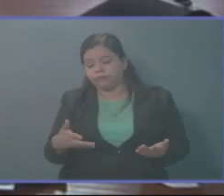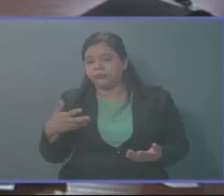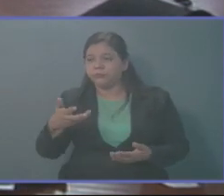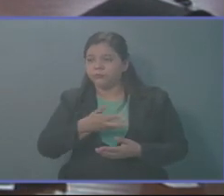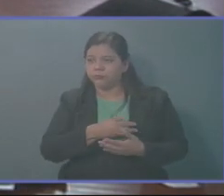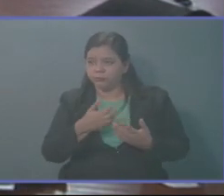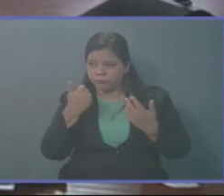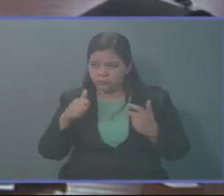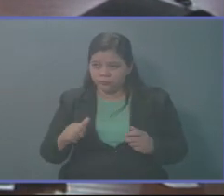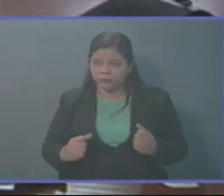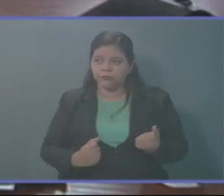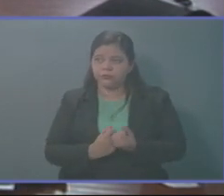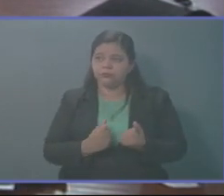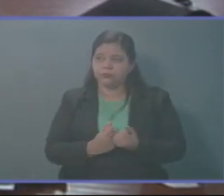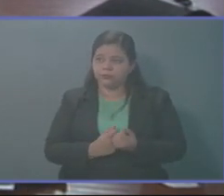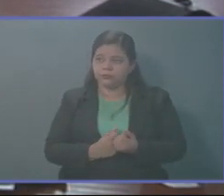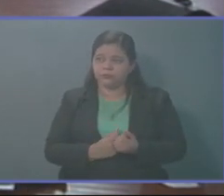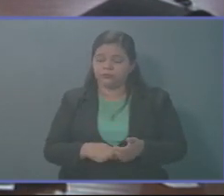estaríamos apoyando el decreto,